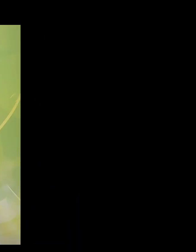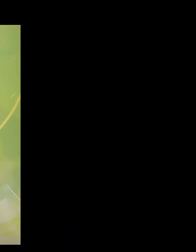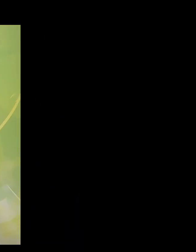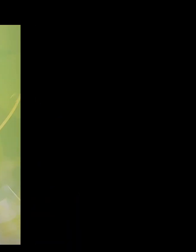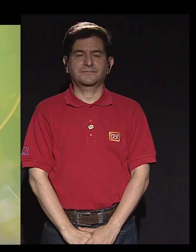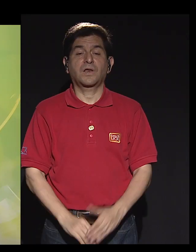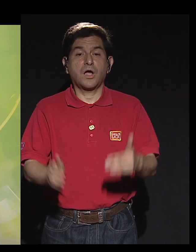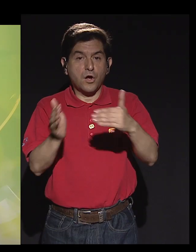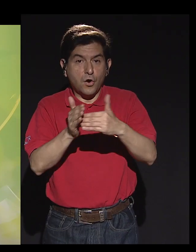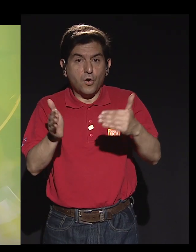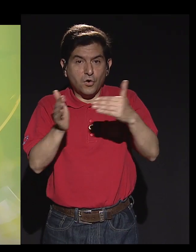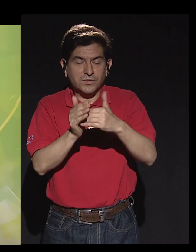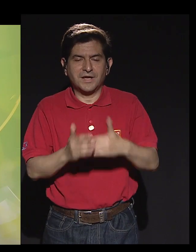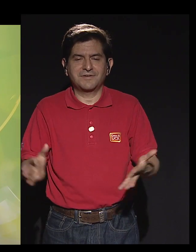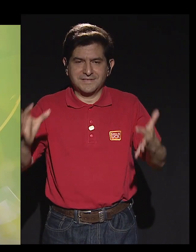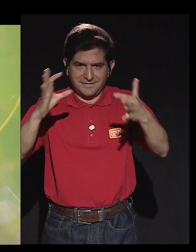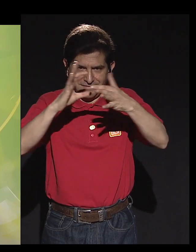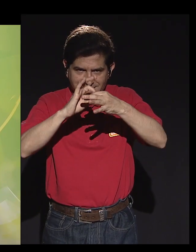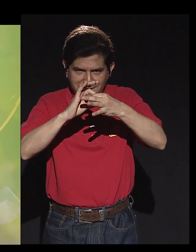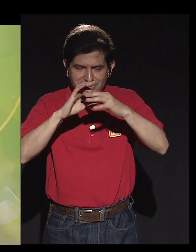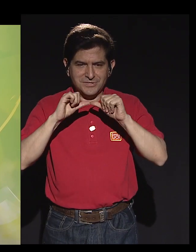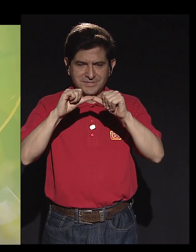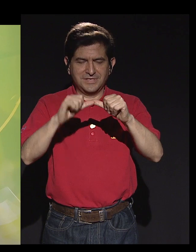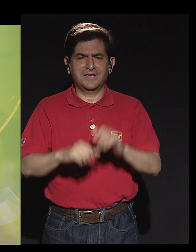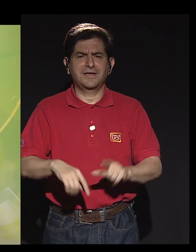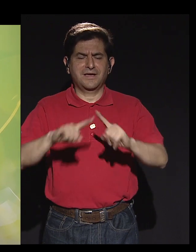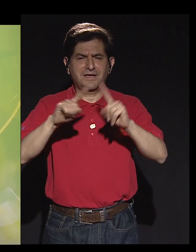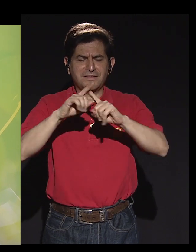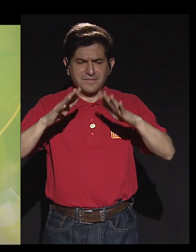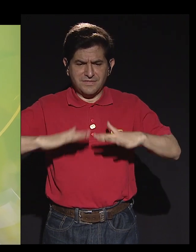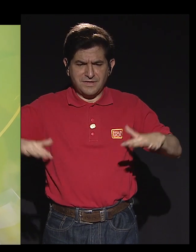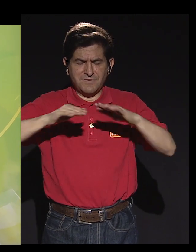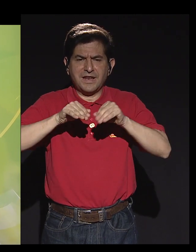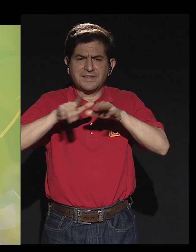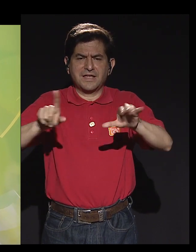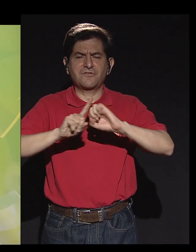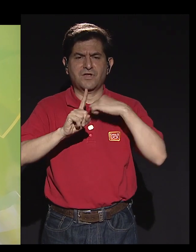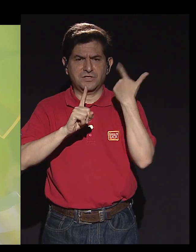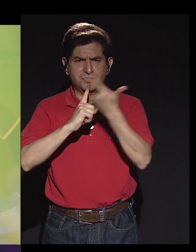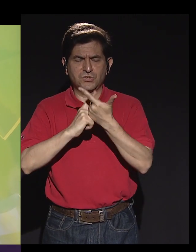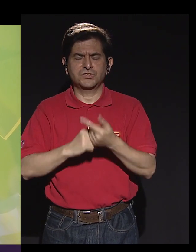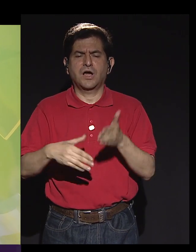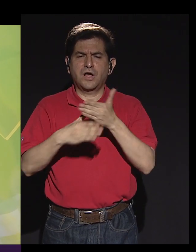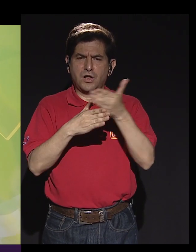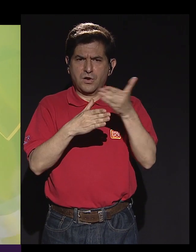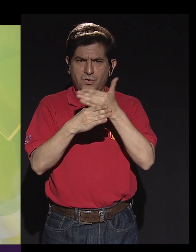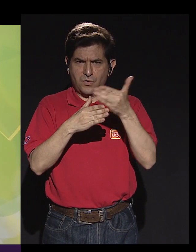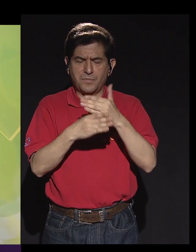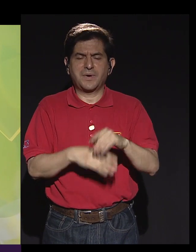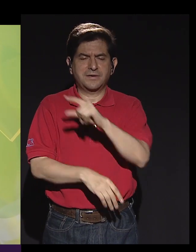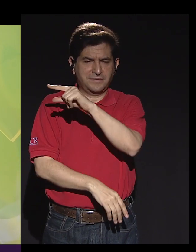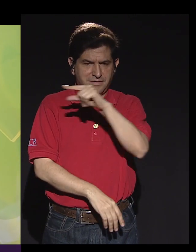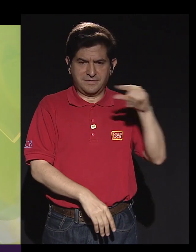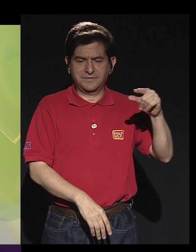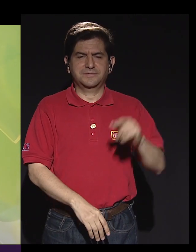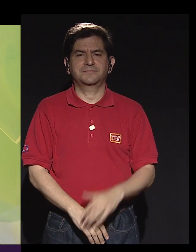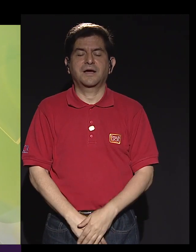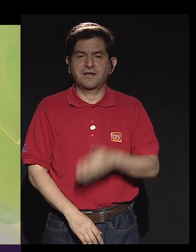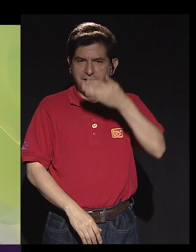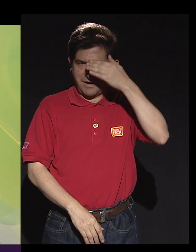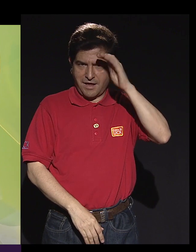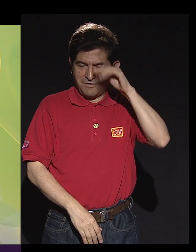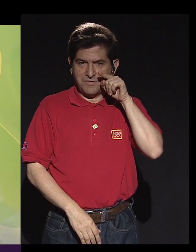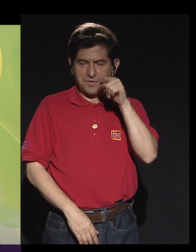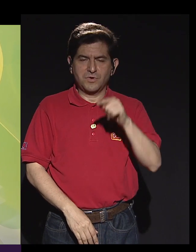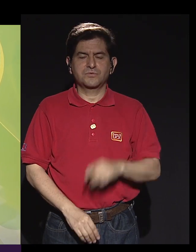Estamos de regreso en Nexos y tenemos varios espacios en redes sociales para compartir con usted durante la semana. En Facebook nos